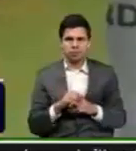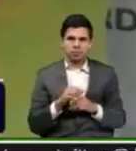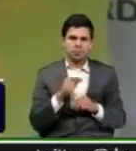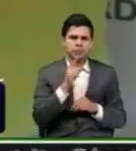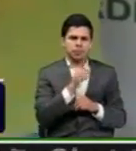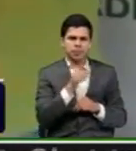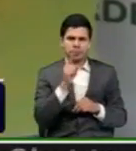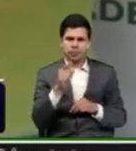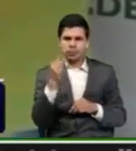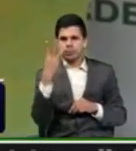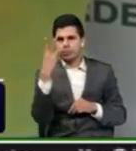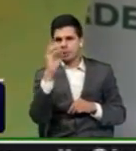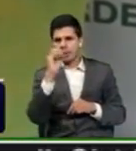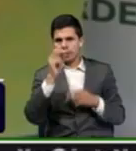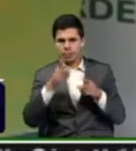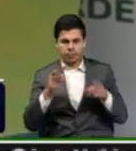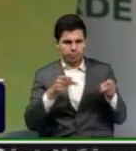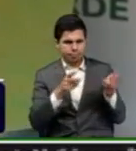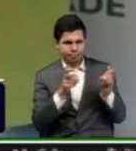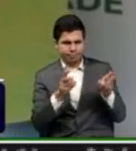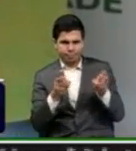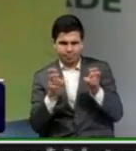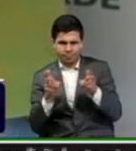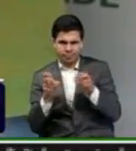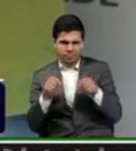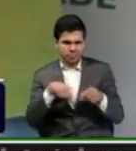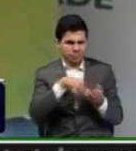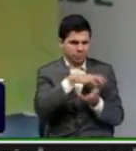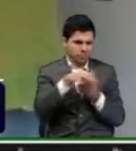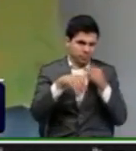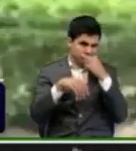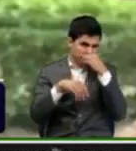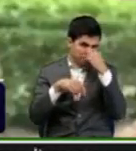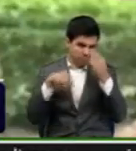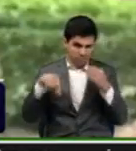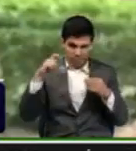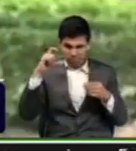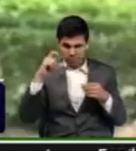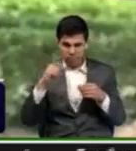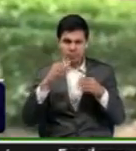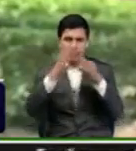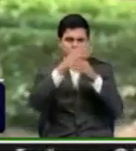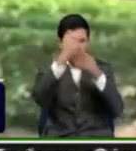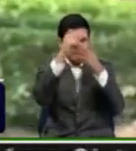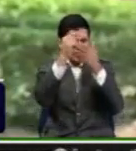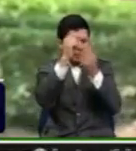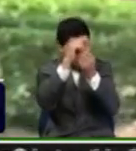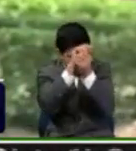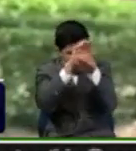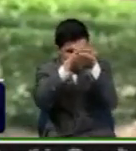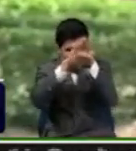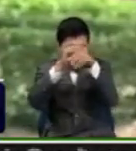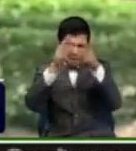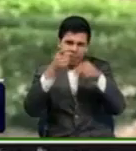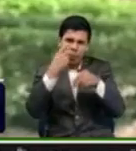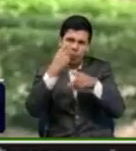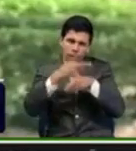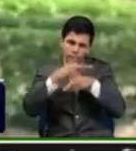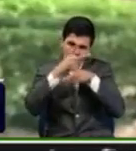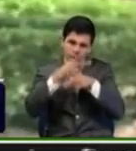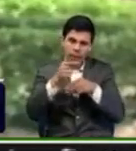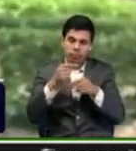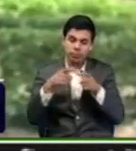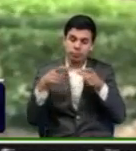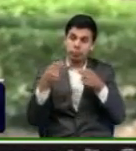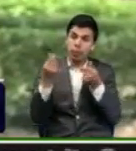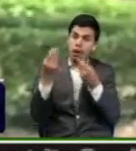casos se habrían registrado en las dos capitales que componen al Gran Santander. Las autoridades siguen invitando a los comerciantes a estar prevenidos a la hora de hacer